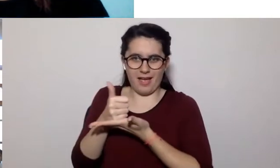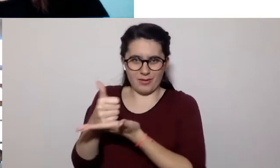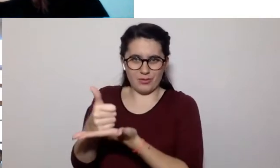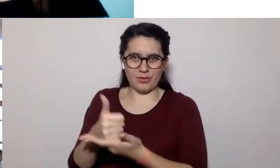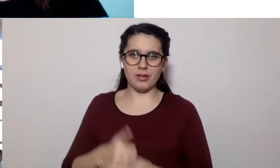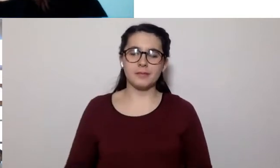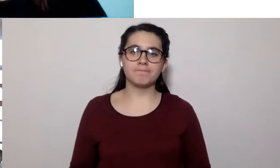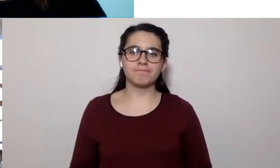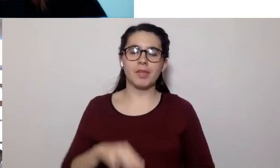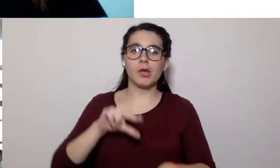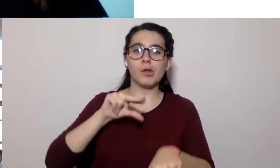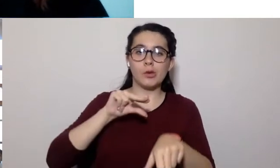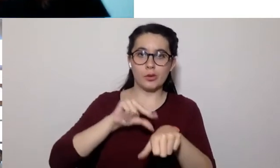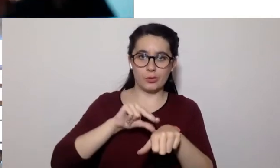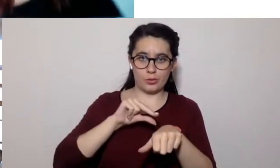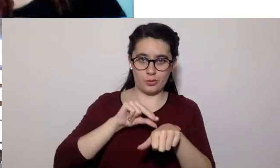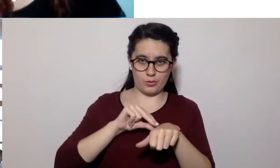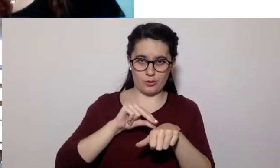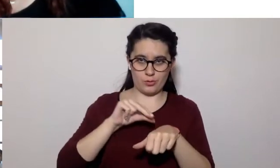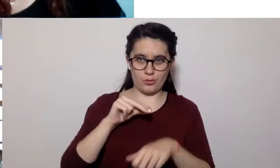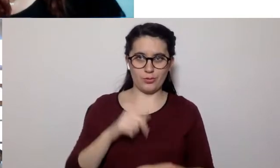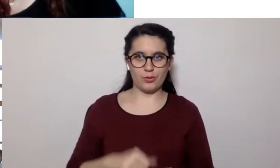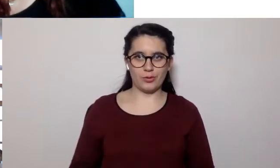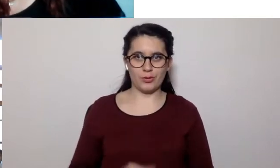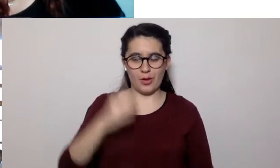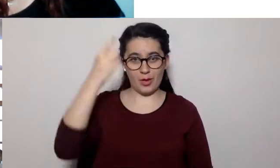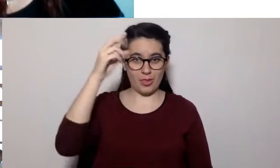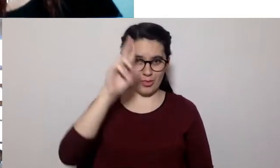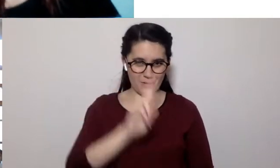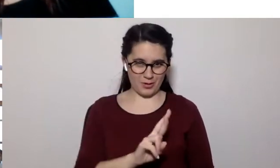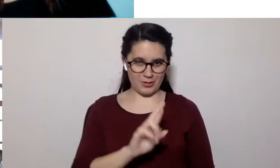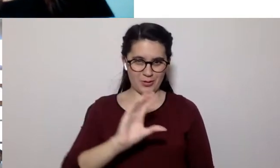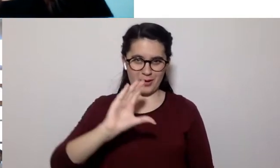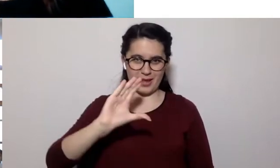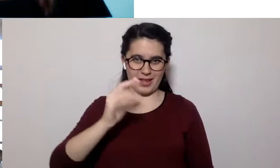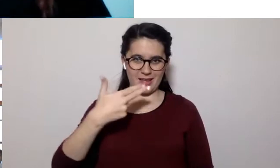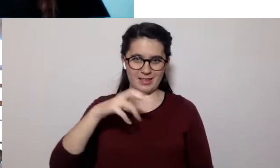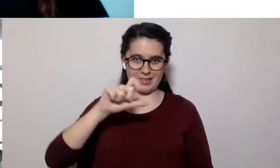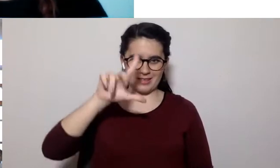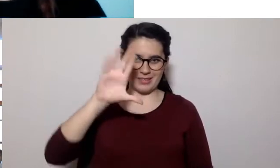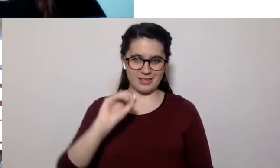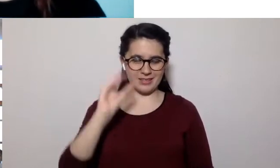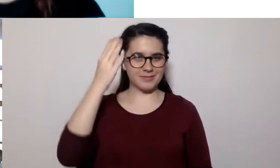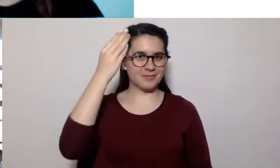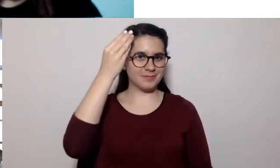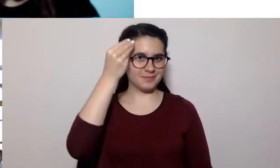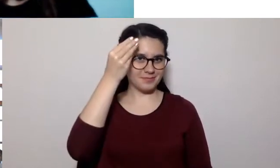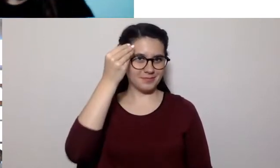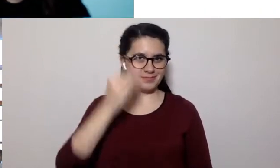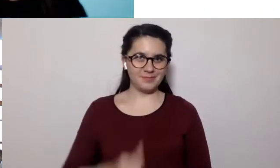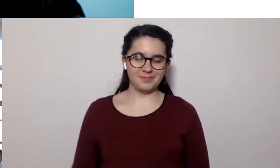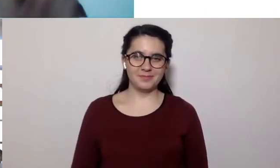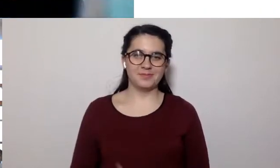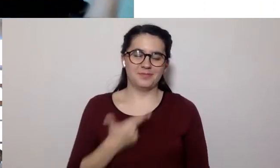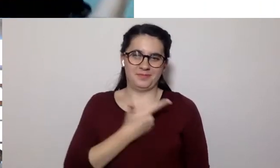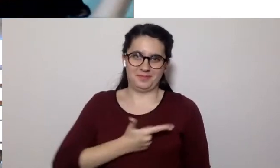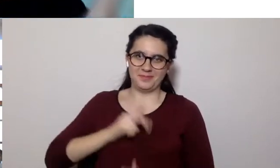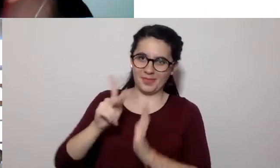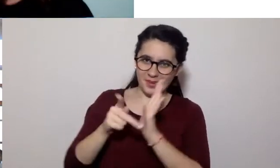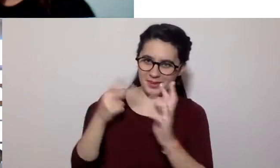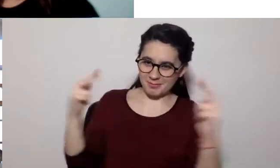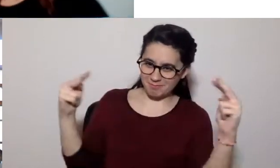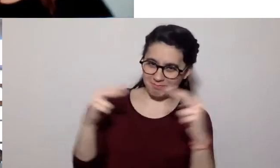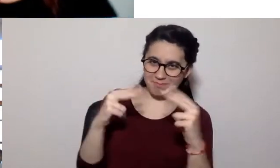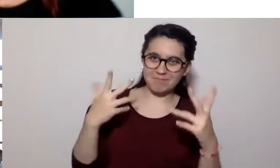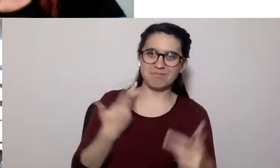Charo Soto. Hola, Charo. Hola, Anabel, ¿cómo estás? Mucho gusto otra vez. Muy contenta